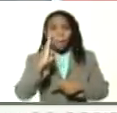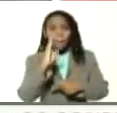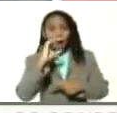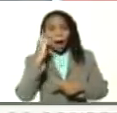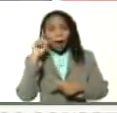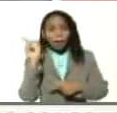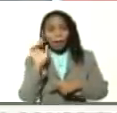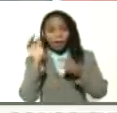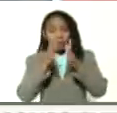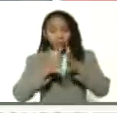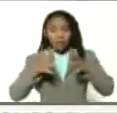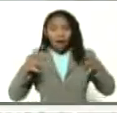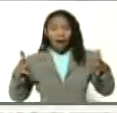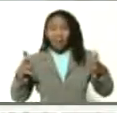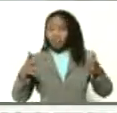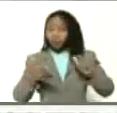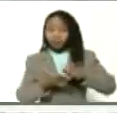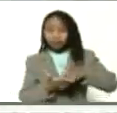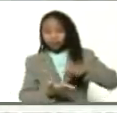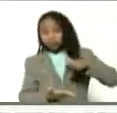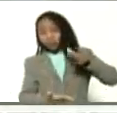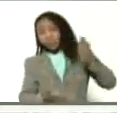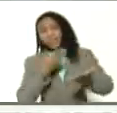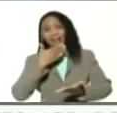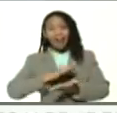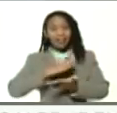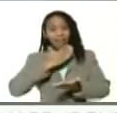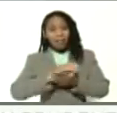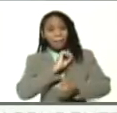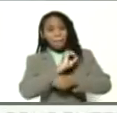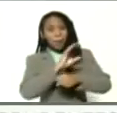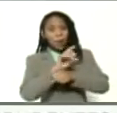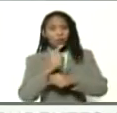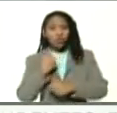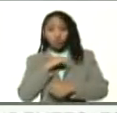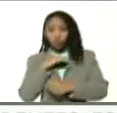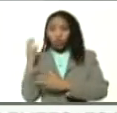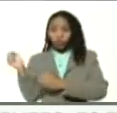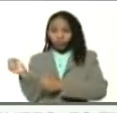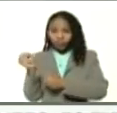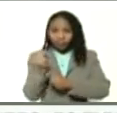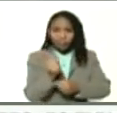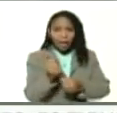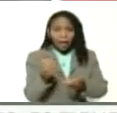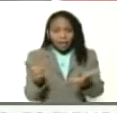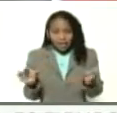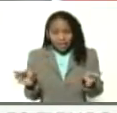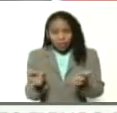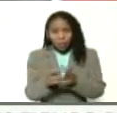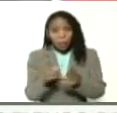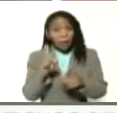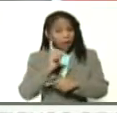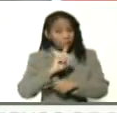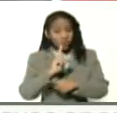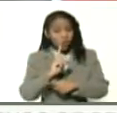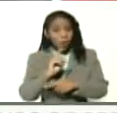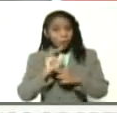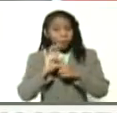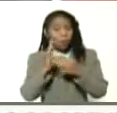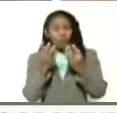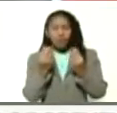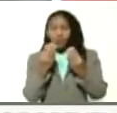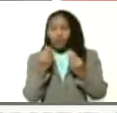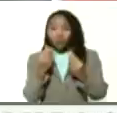gran cantidad de comunicaciones. Quisimos traerlo más resumido para no agobiarlos con